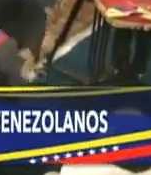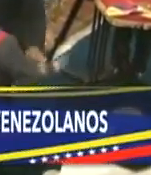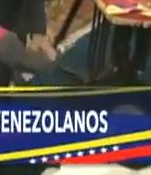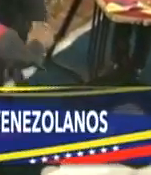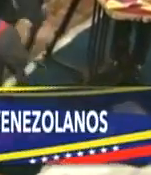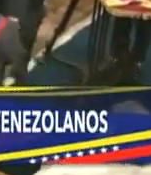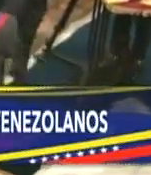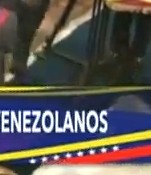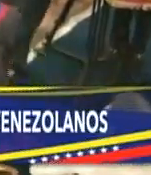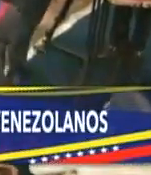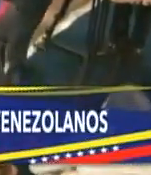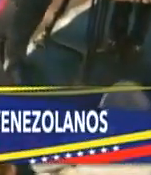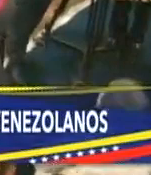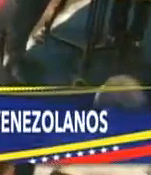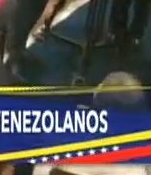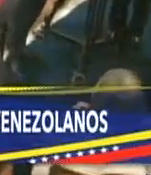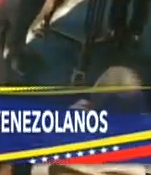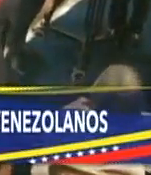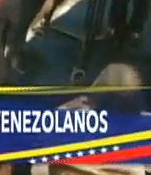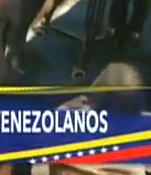año 2007-2008.